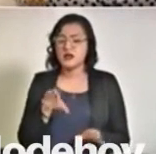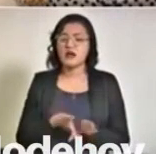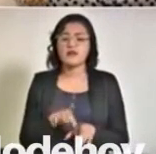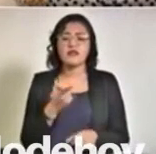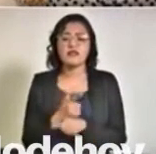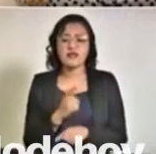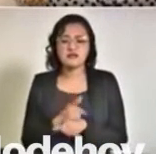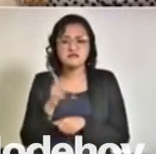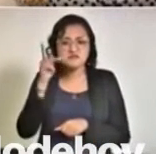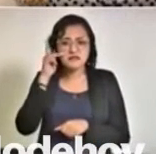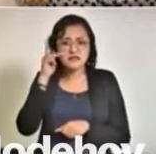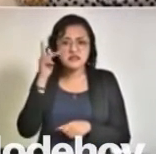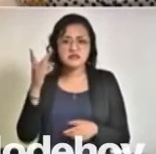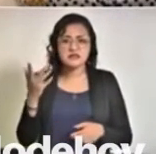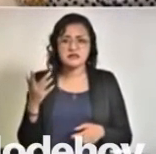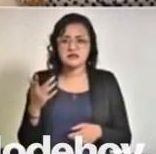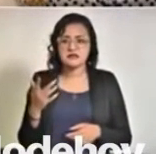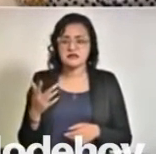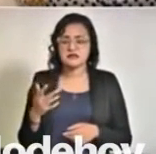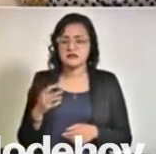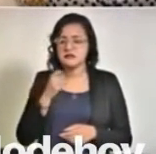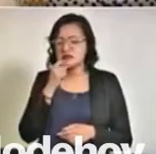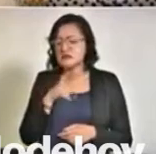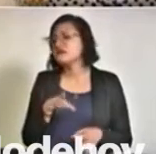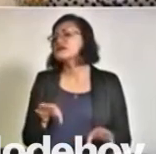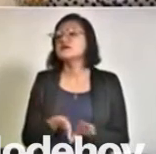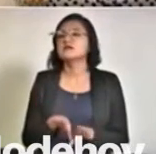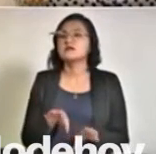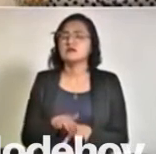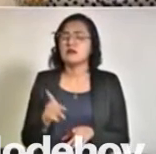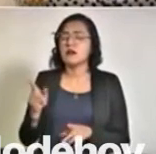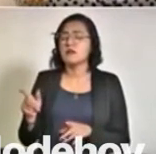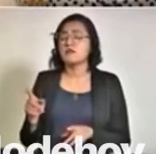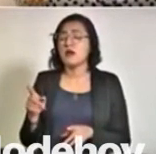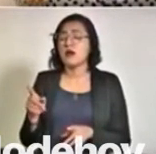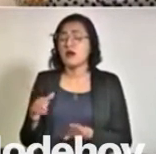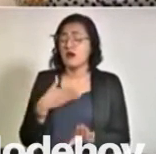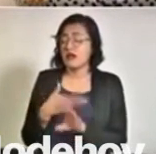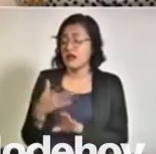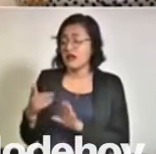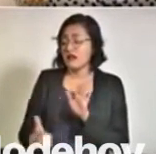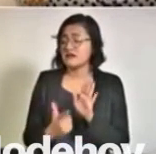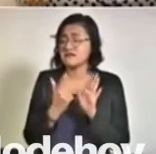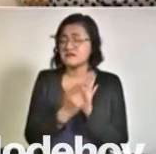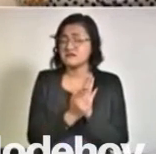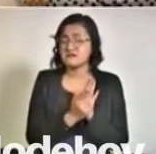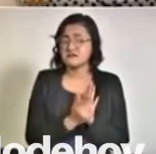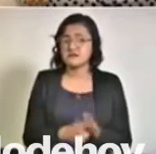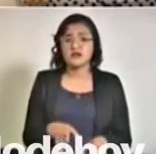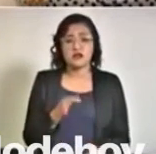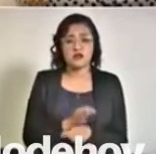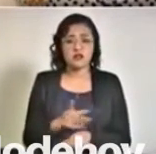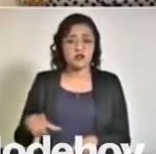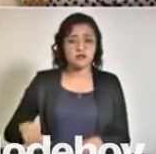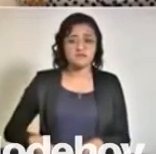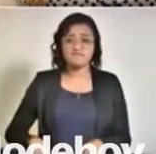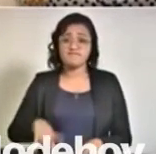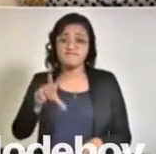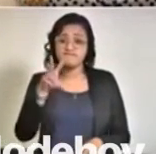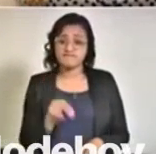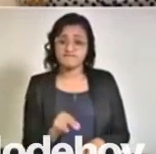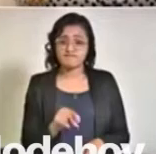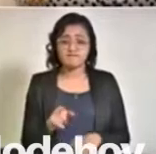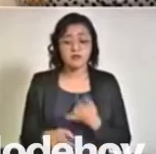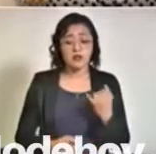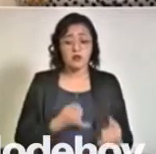pirata que es manipulada por una violación a la ley no con este gobierno no van a jugar así